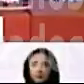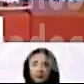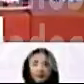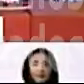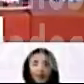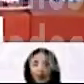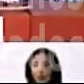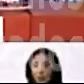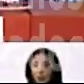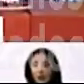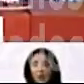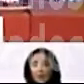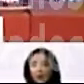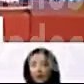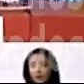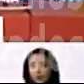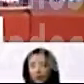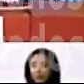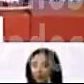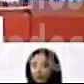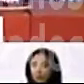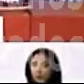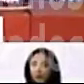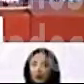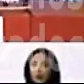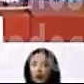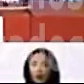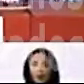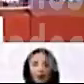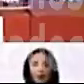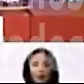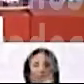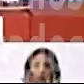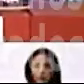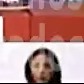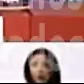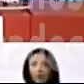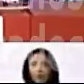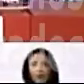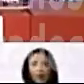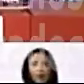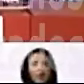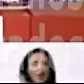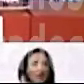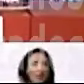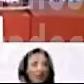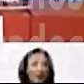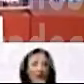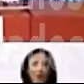Financista además declarando cómo se hacía la operación porque el presidente pasó parte de un audio.